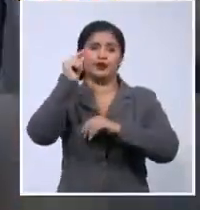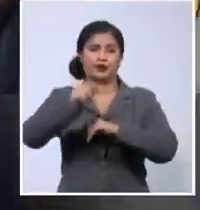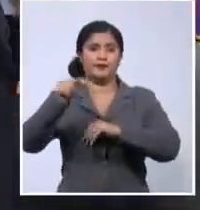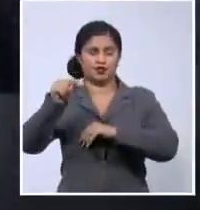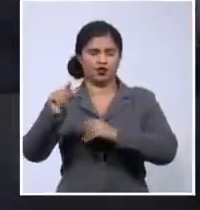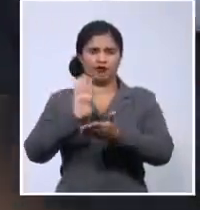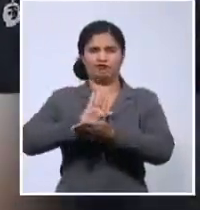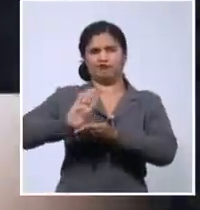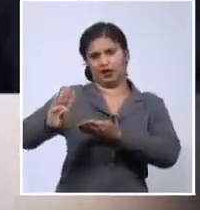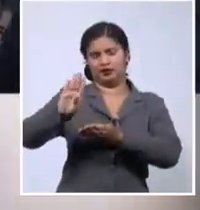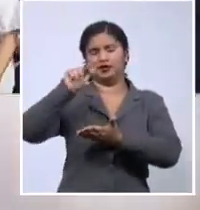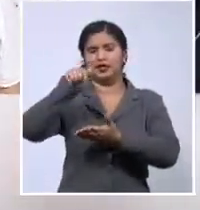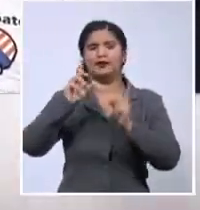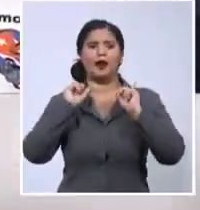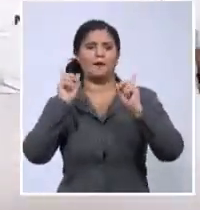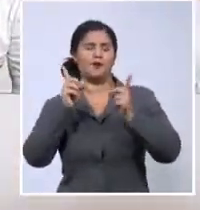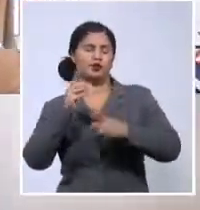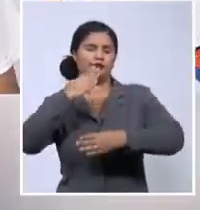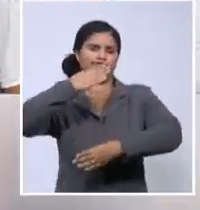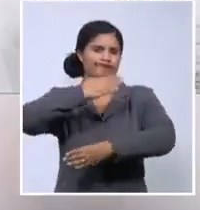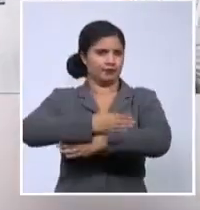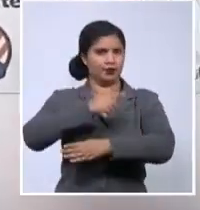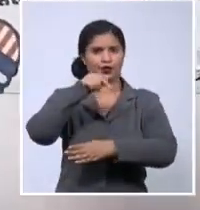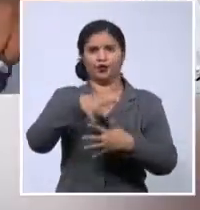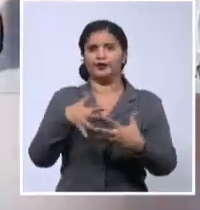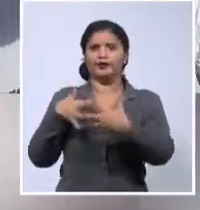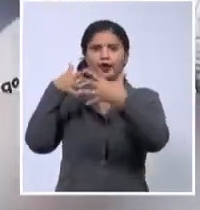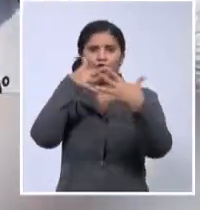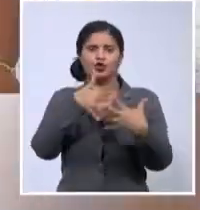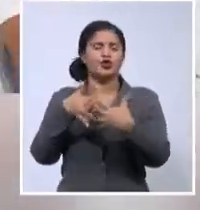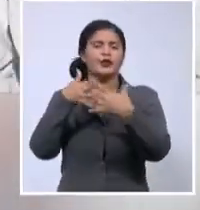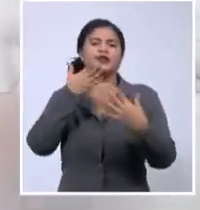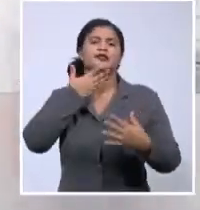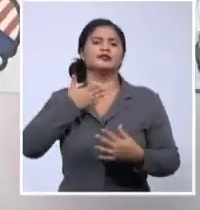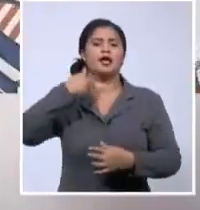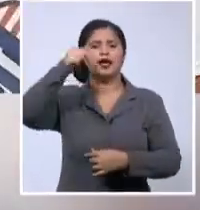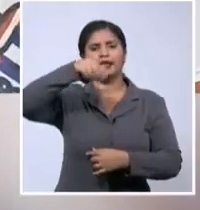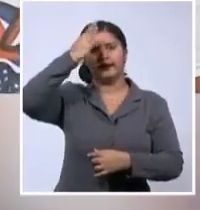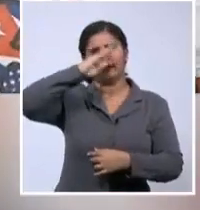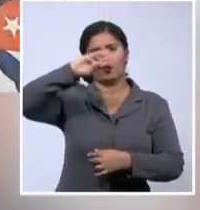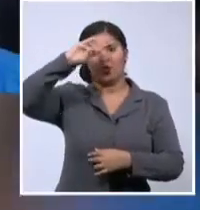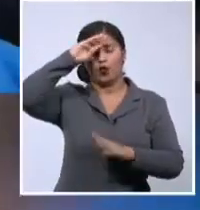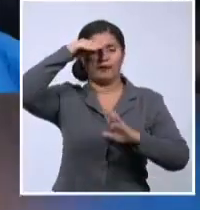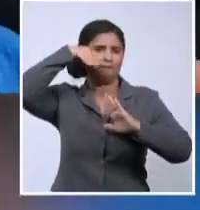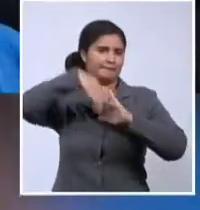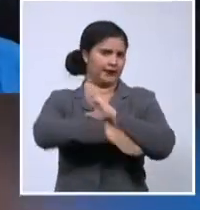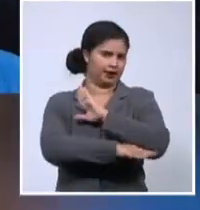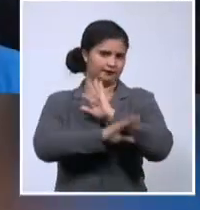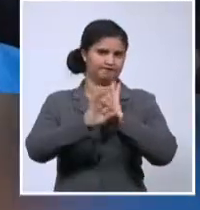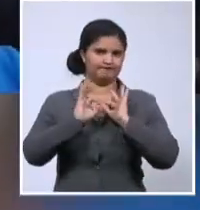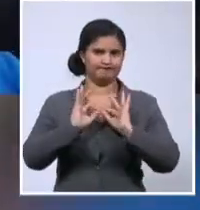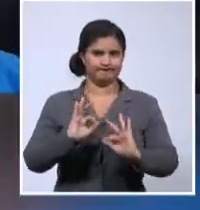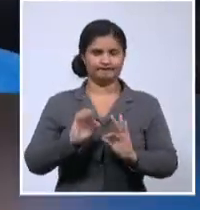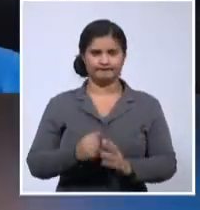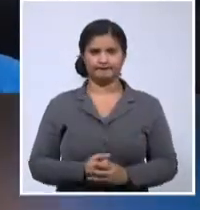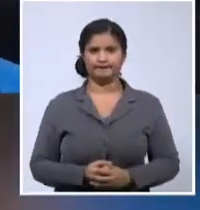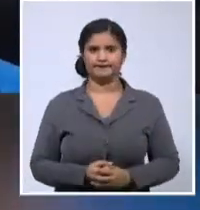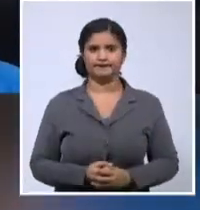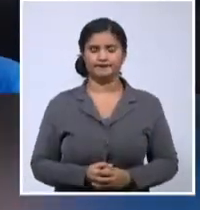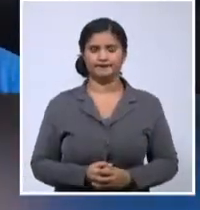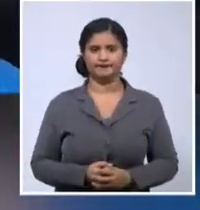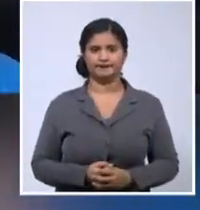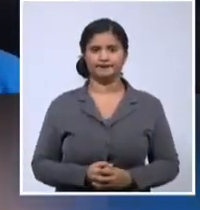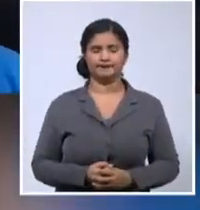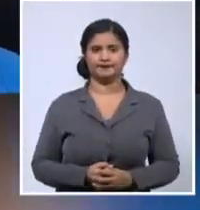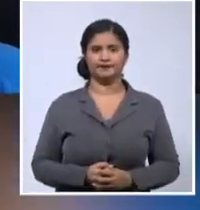política de bloqueo que busca asfixiar económicamente a la pequeña nación caribeña es más positivo para los guardias de